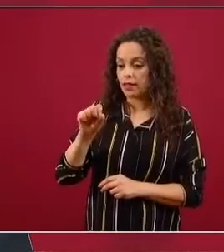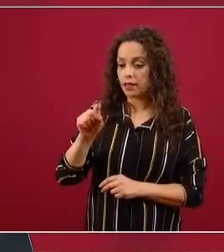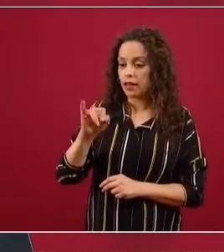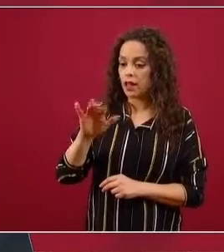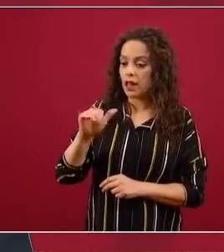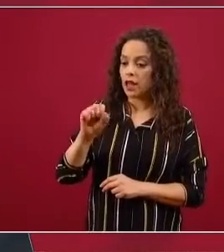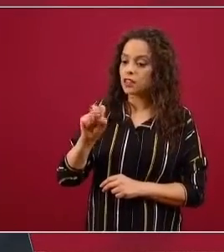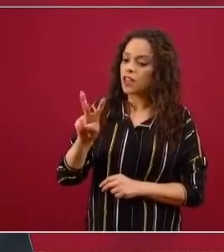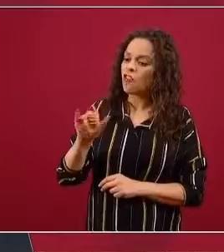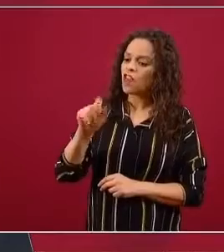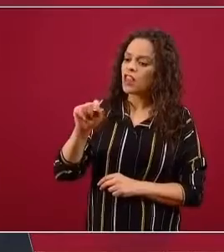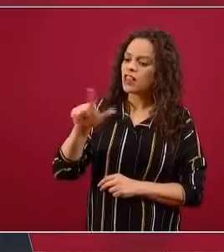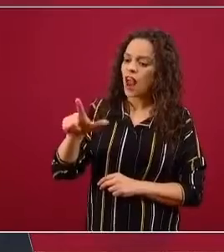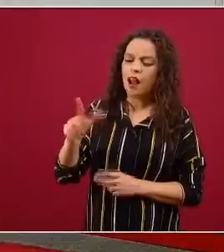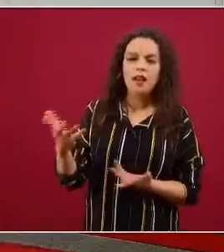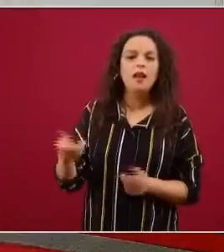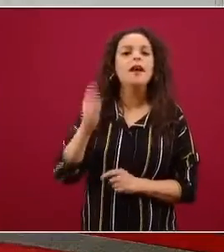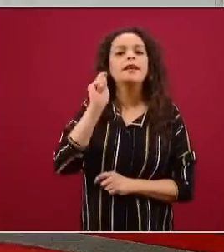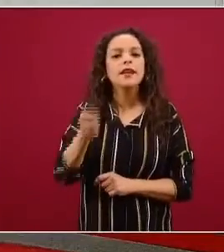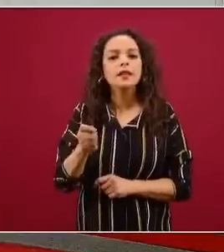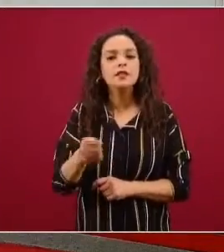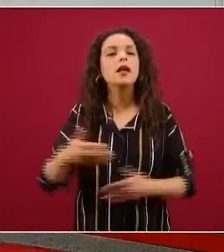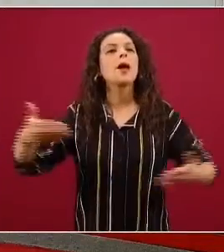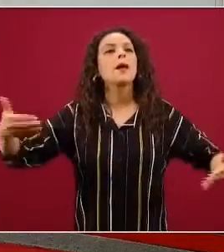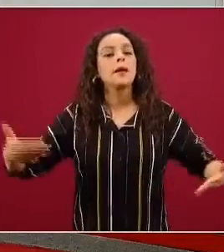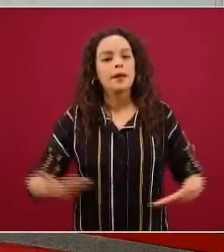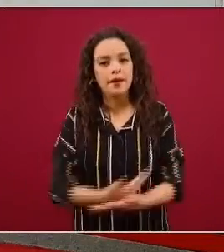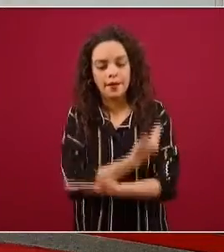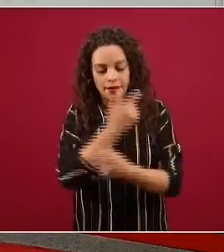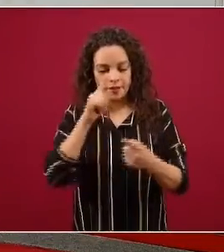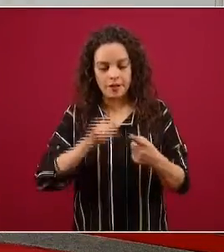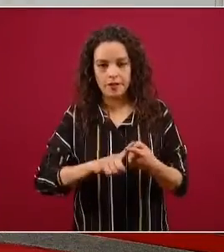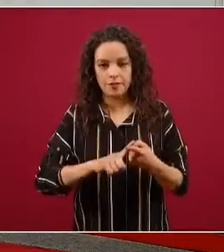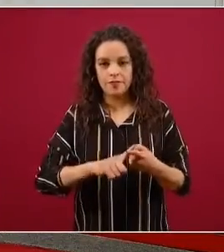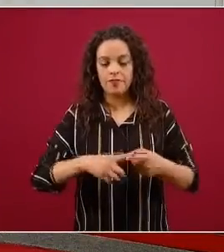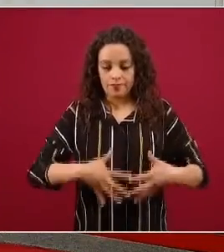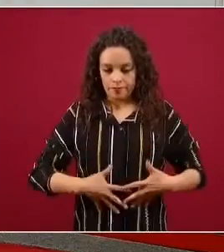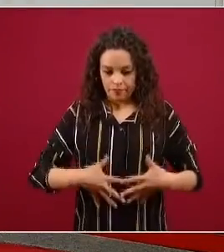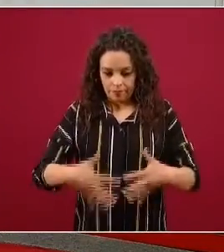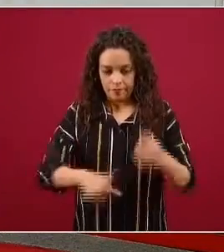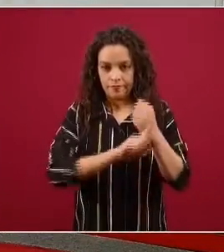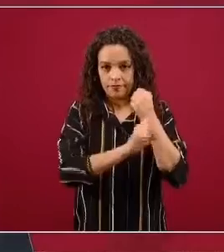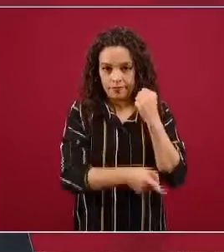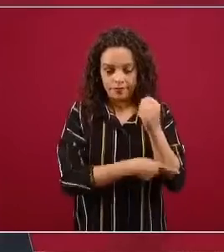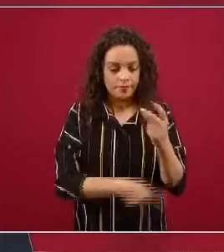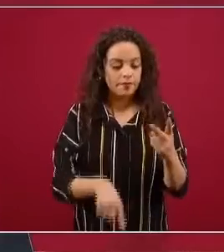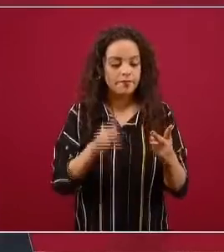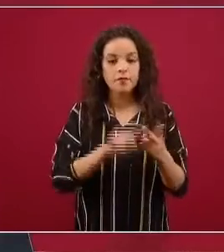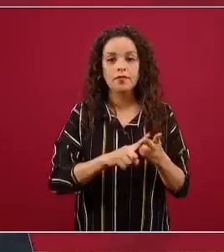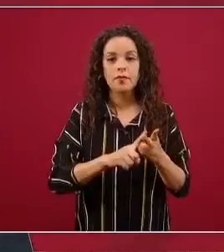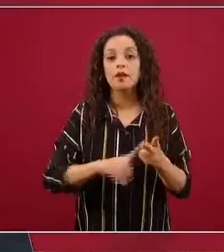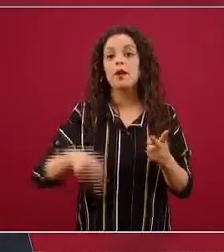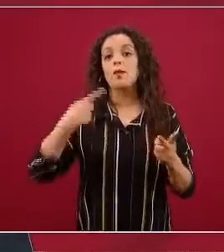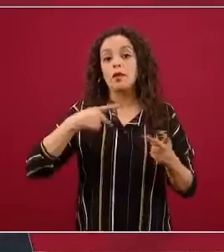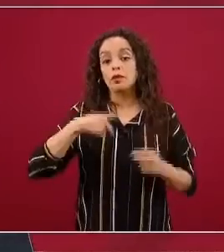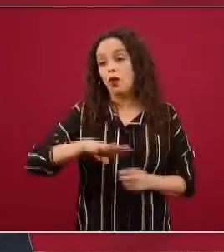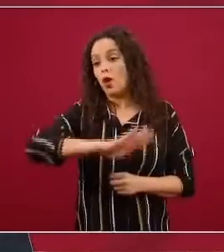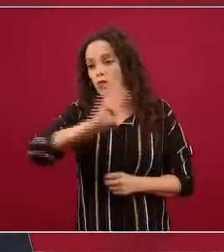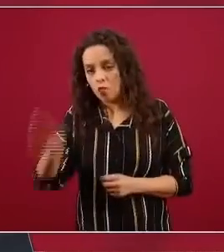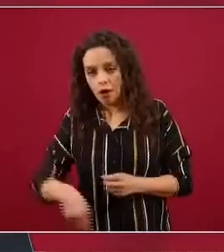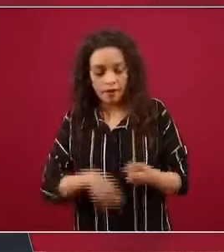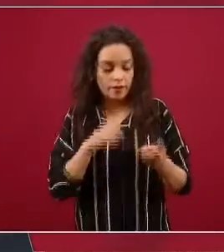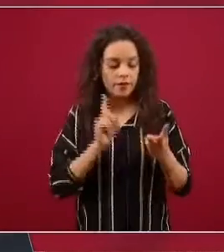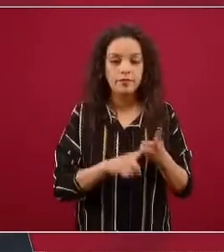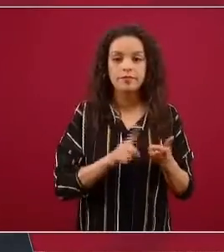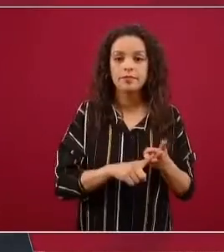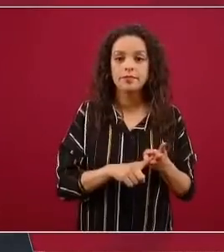estadísticas vitales? Los nacimientos, los embarazos, las muertes, la